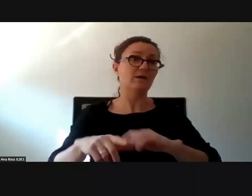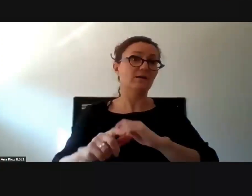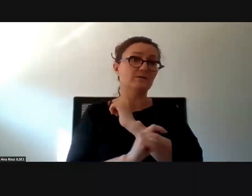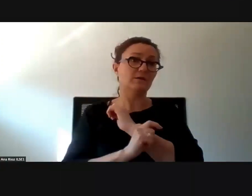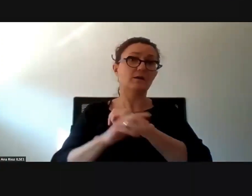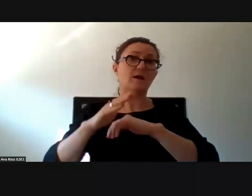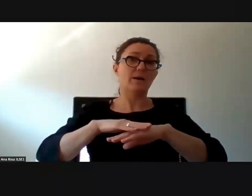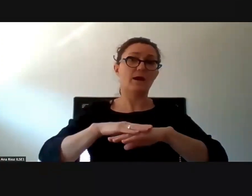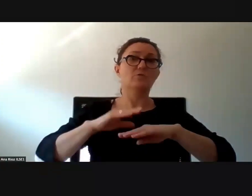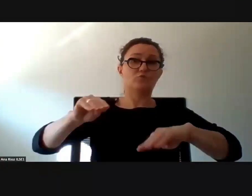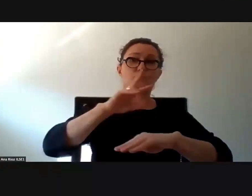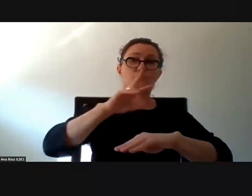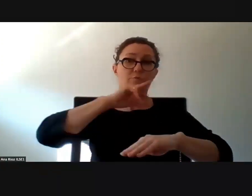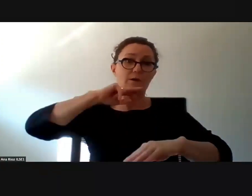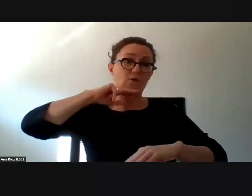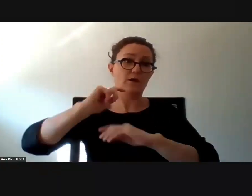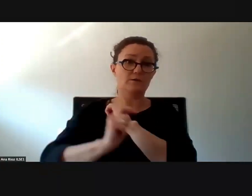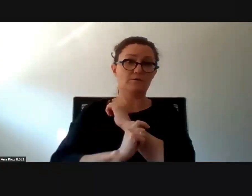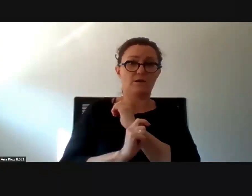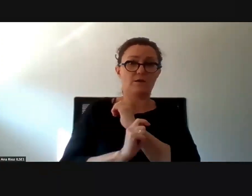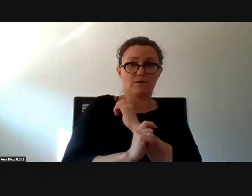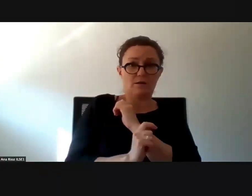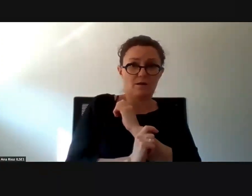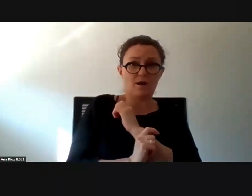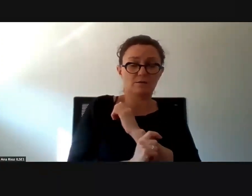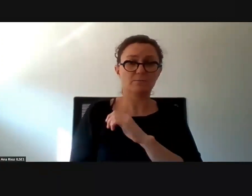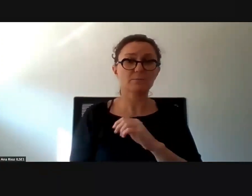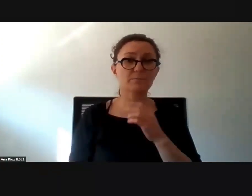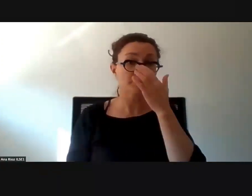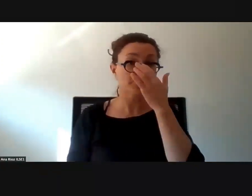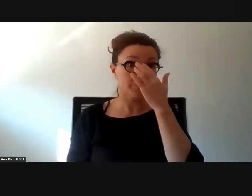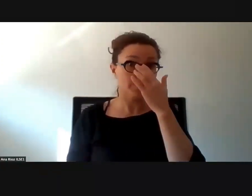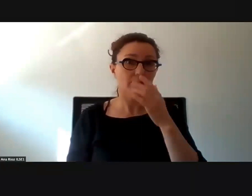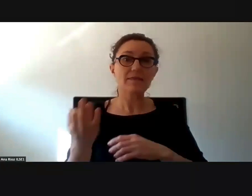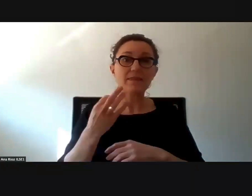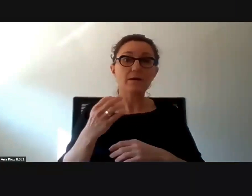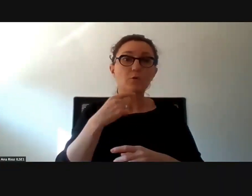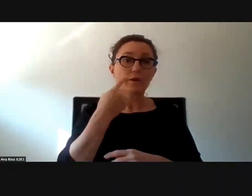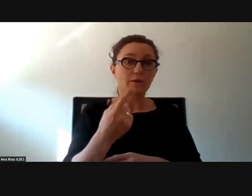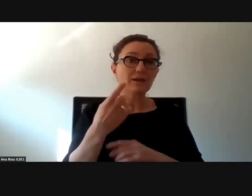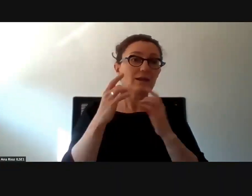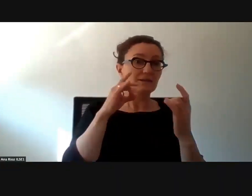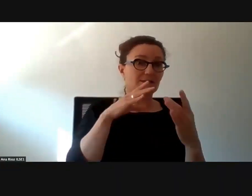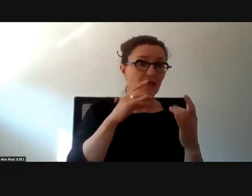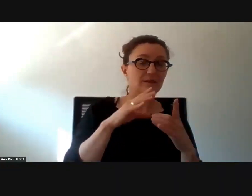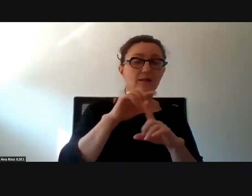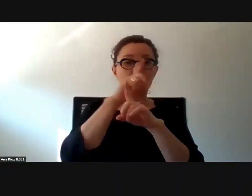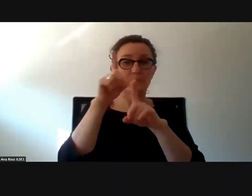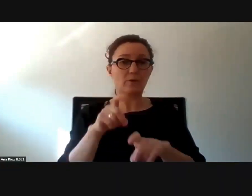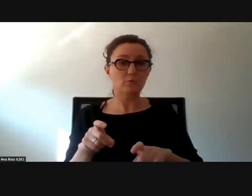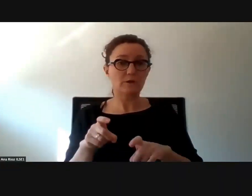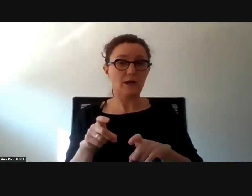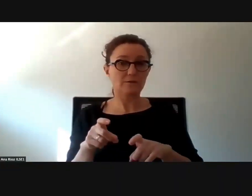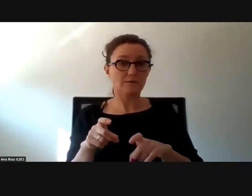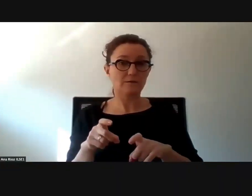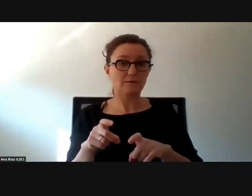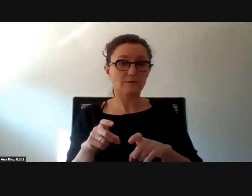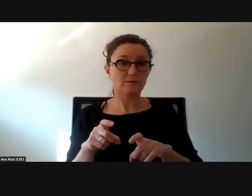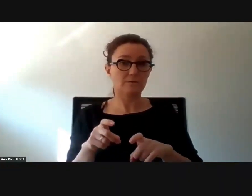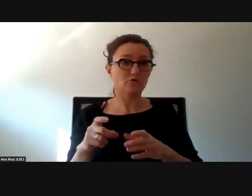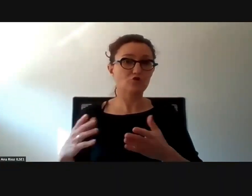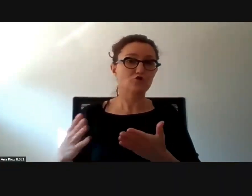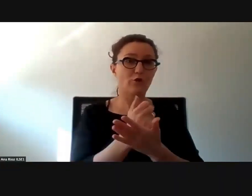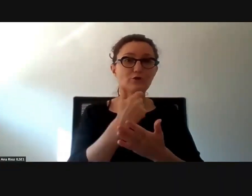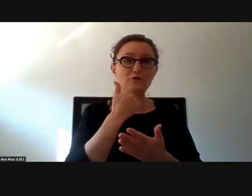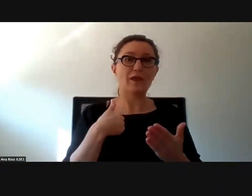y sus valores. Miguel, te tengo que trasladar que tanto desde el chat como desde las preguntas todos son parabienes. Te dan la enhorabuena por